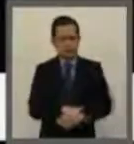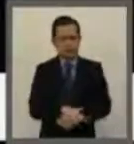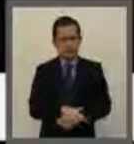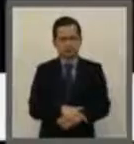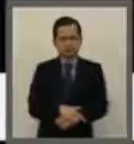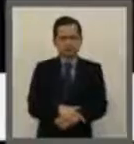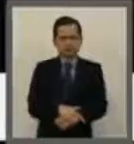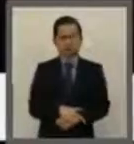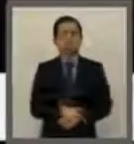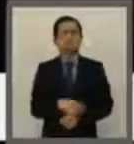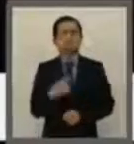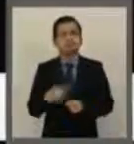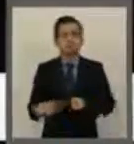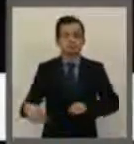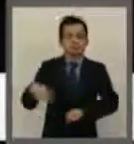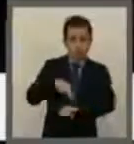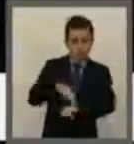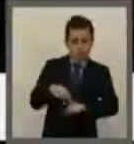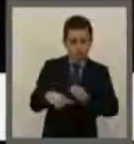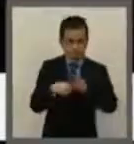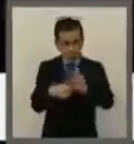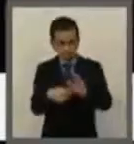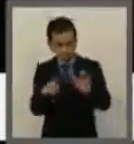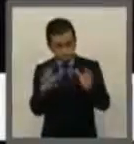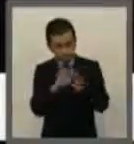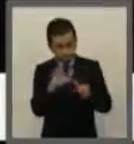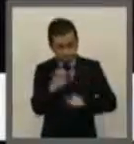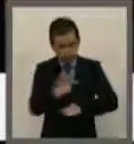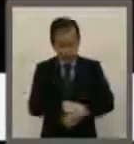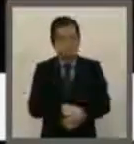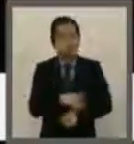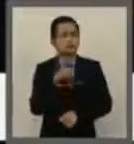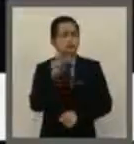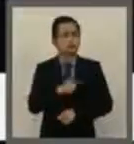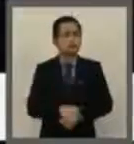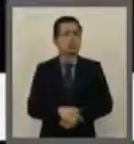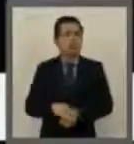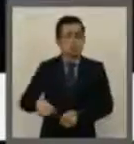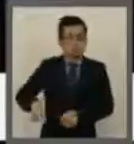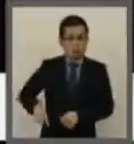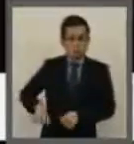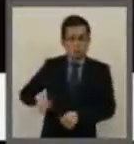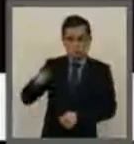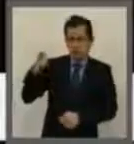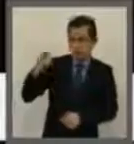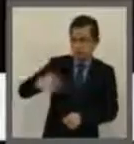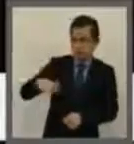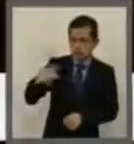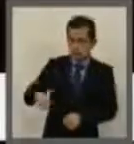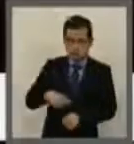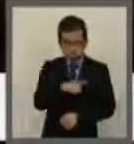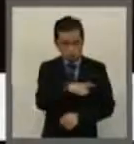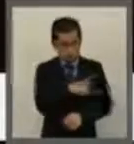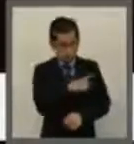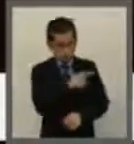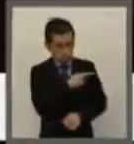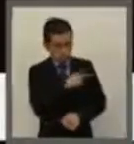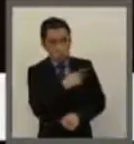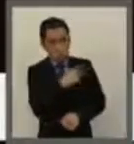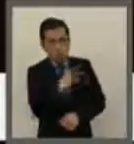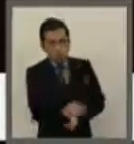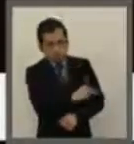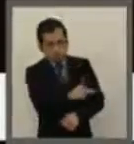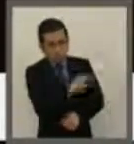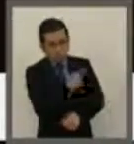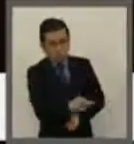dijo la promovente, nunca más un gobierno rico con pueblo pobre, porque el buen juez por su